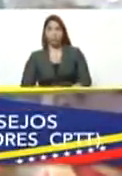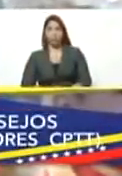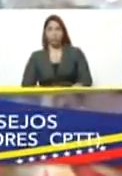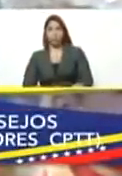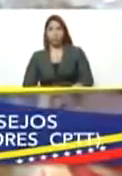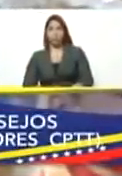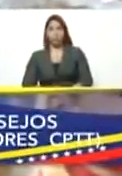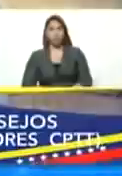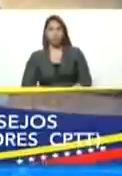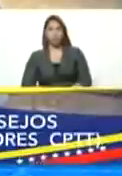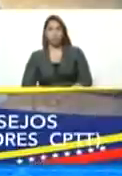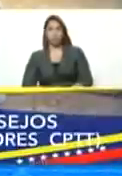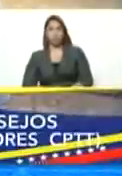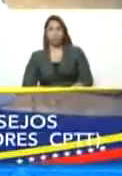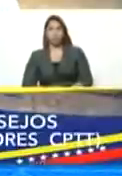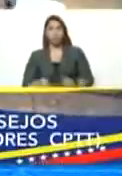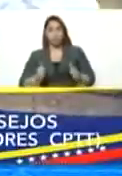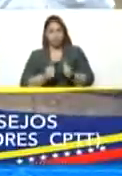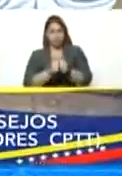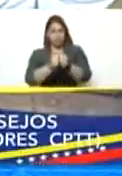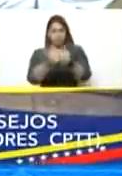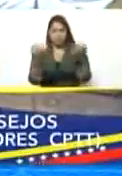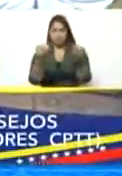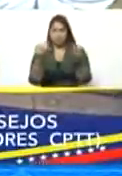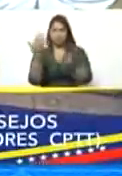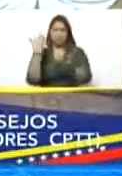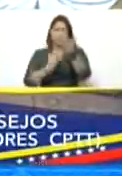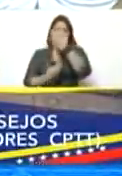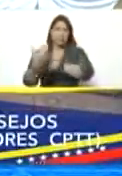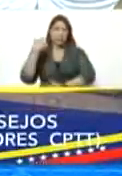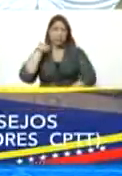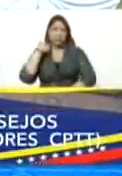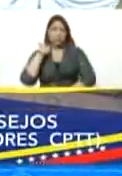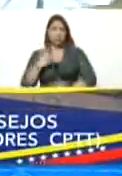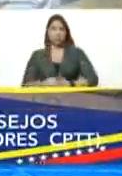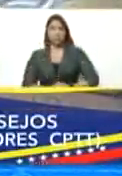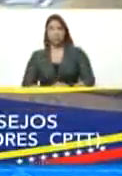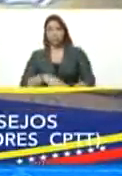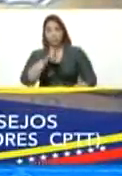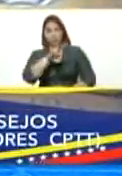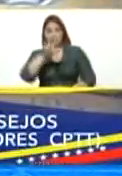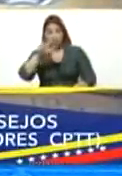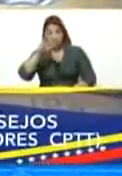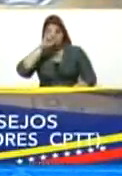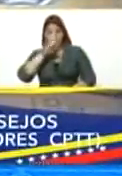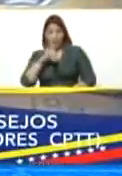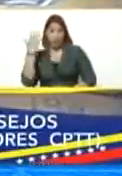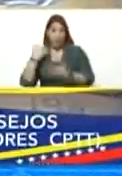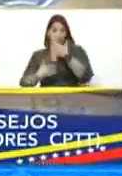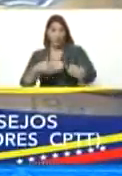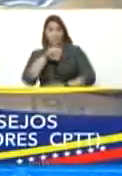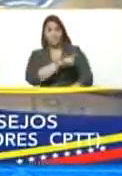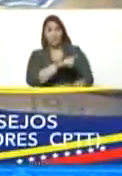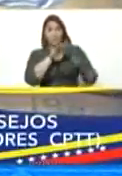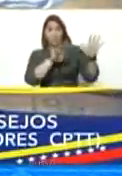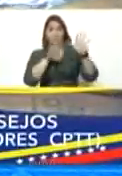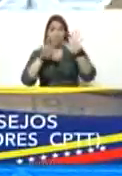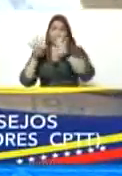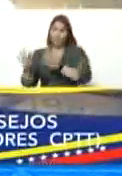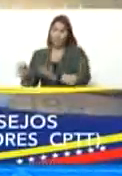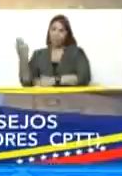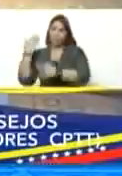Inseparable Rafael Ríos y el doctor Alviares desde hace 23 años, desde 1999, por